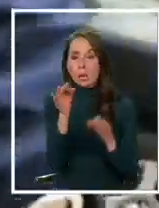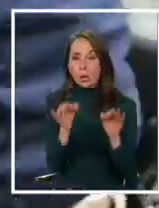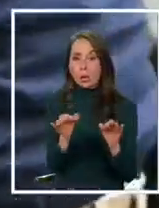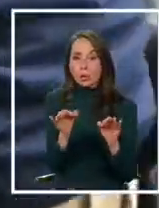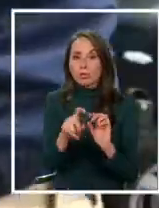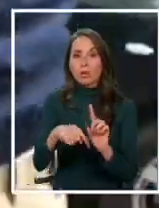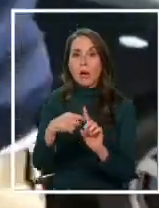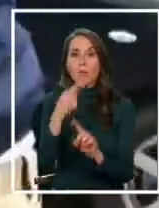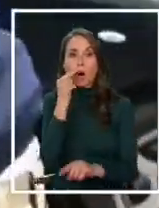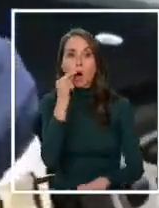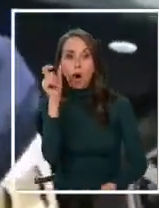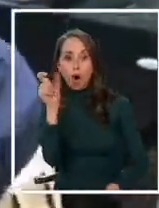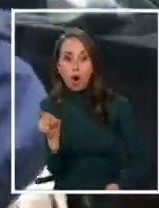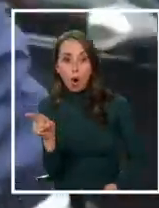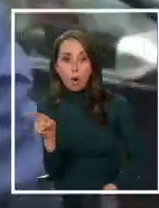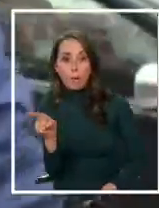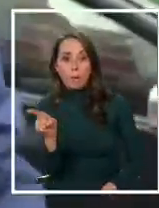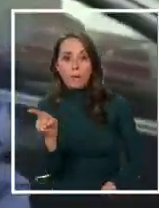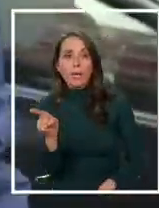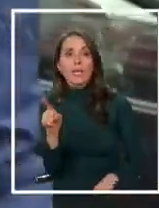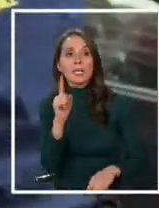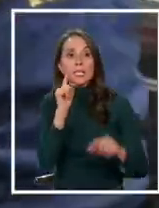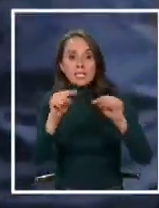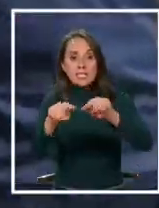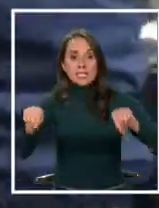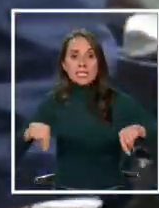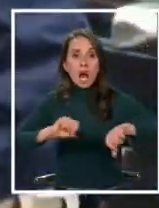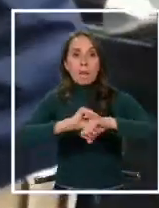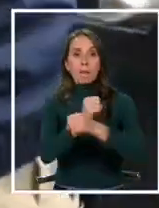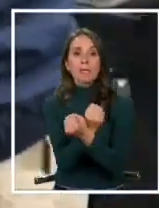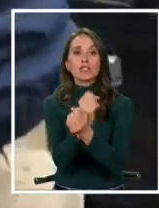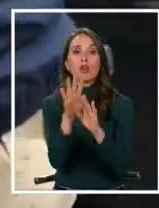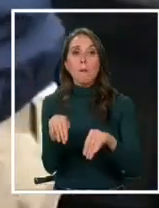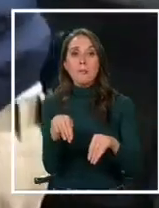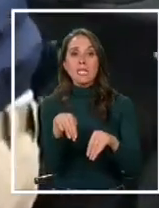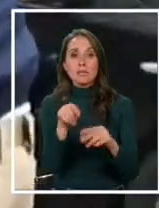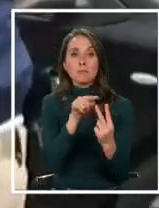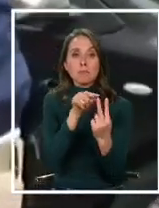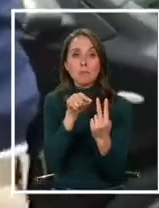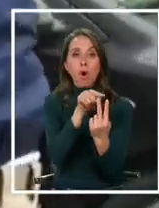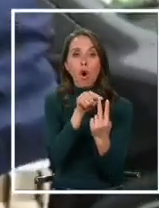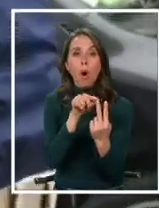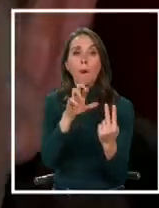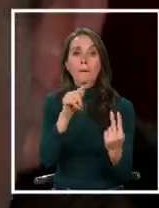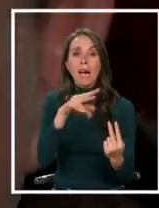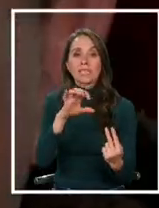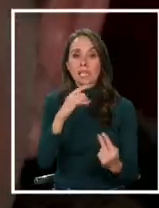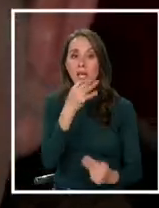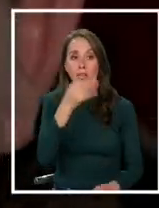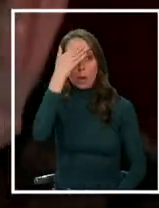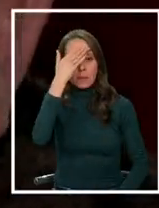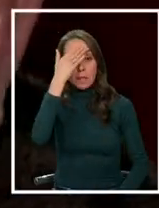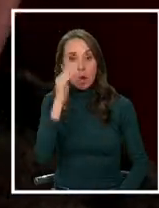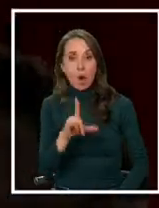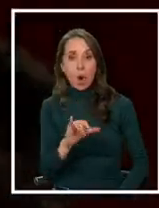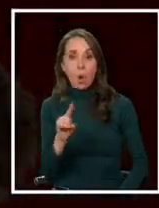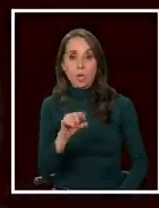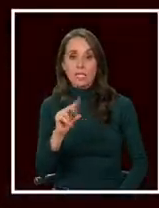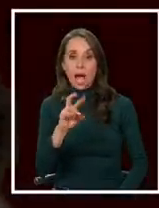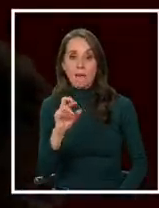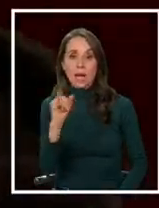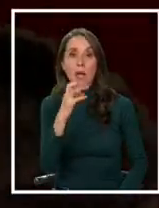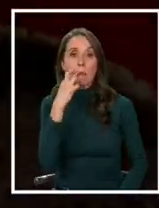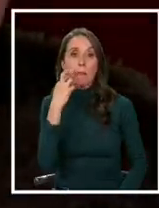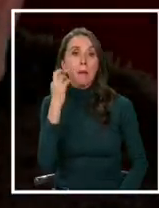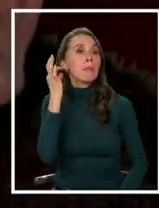Además de que ese sujeto habría compartido Zelda con Hugo pastel la situación fue calificada como preocupante por Luis Álvarez